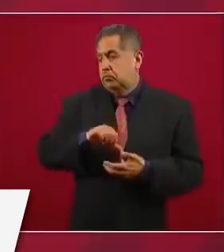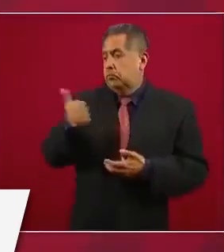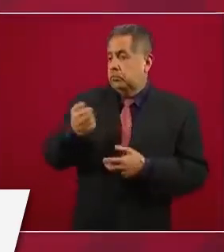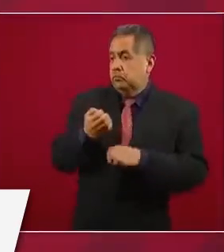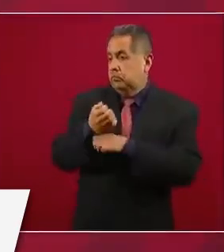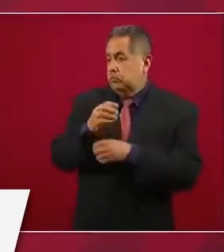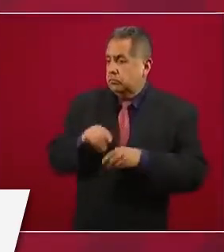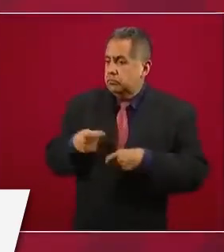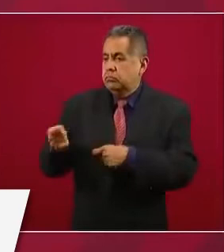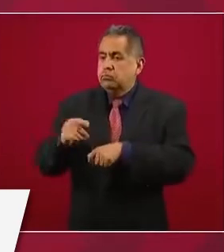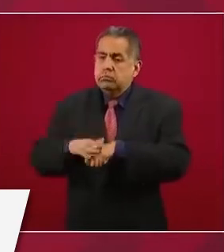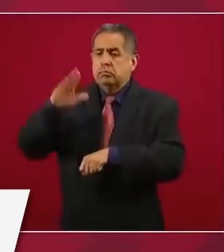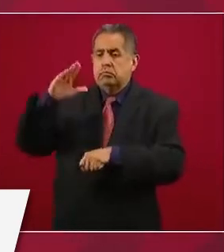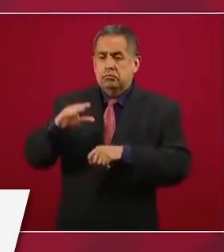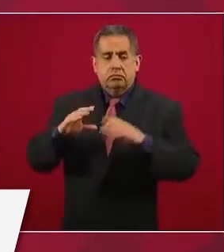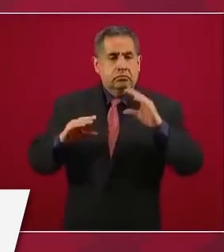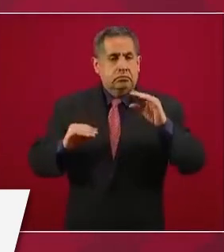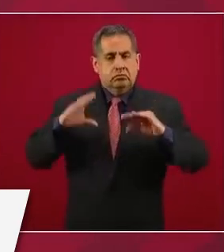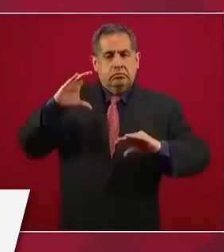a otros.